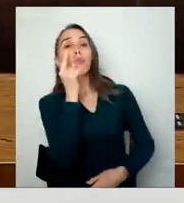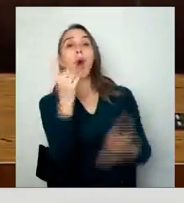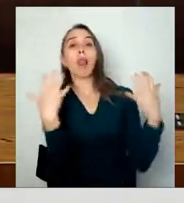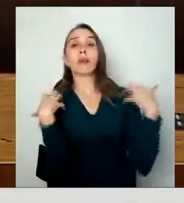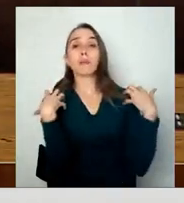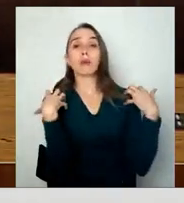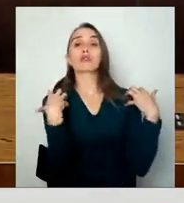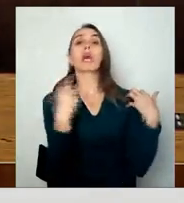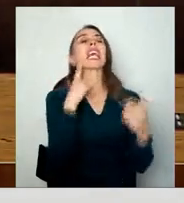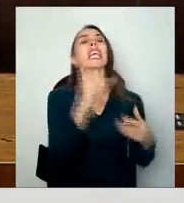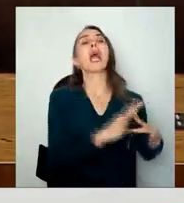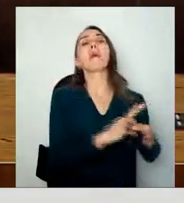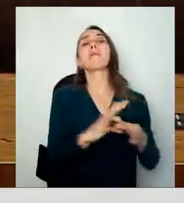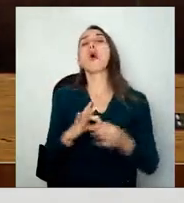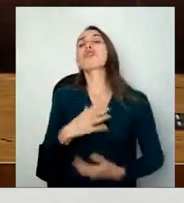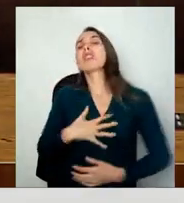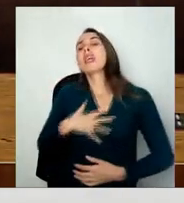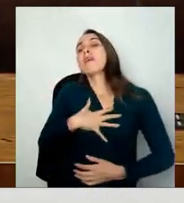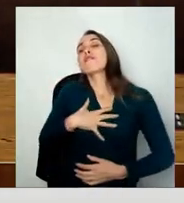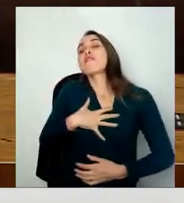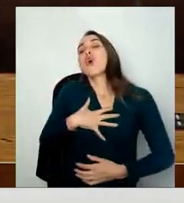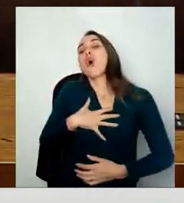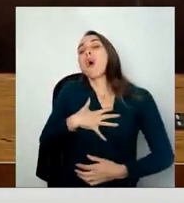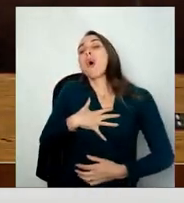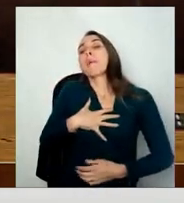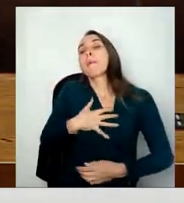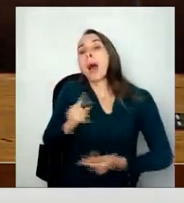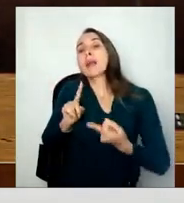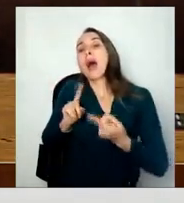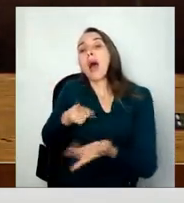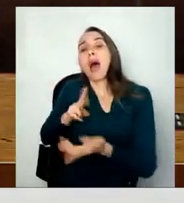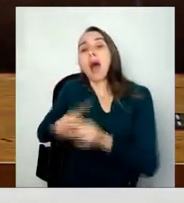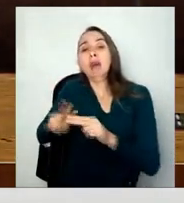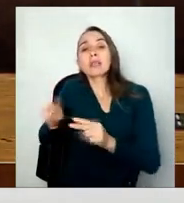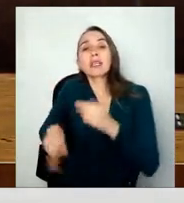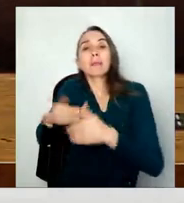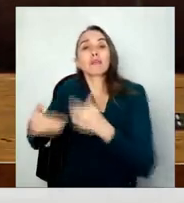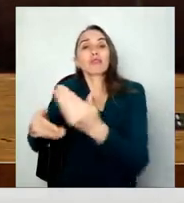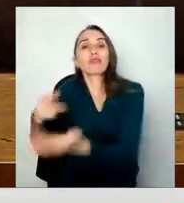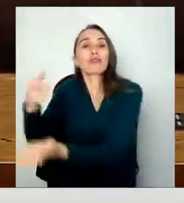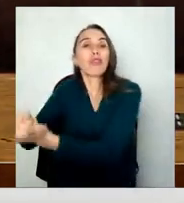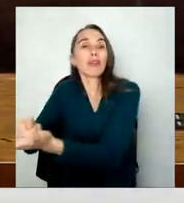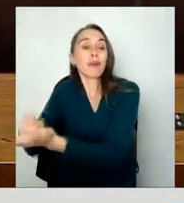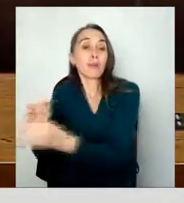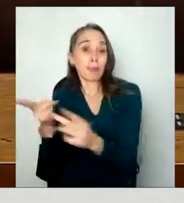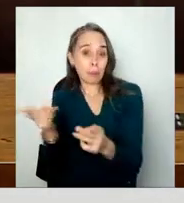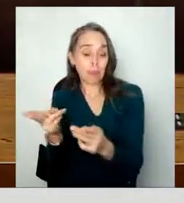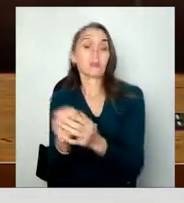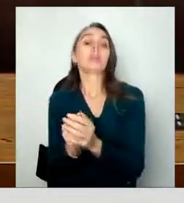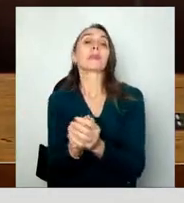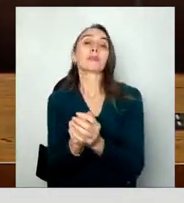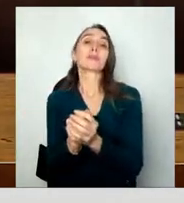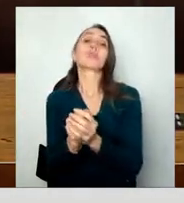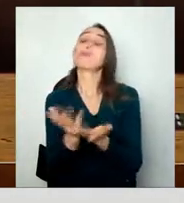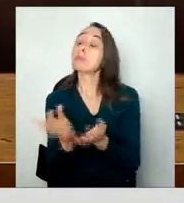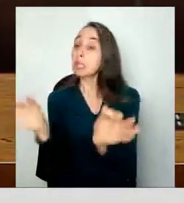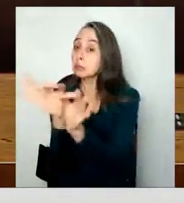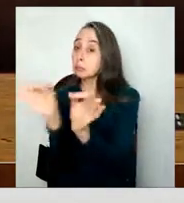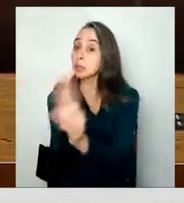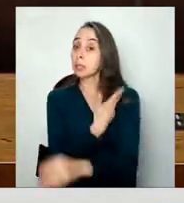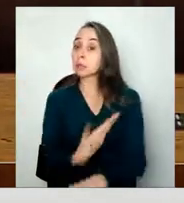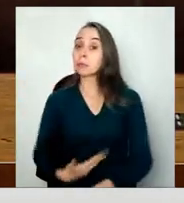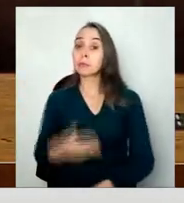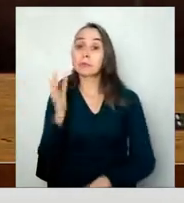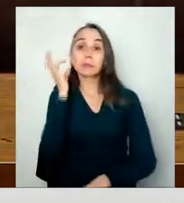intervienen en estos procesos Así que con eso presidenta y